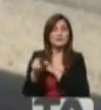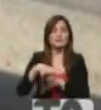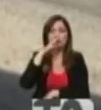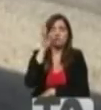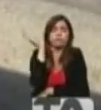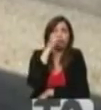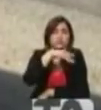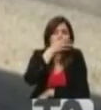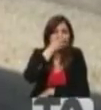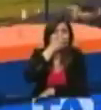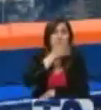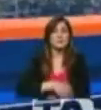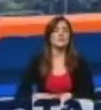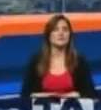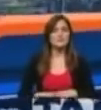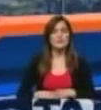olor es insoportable.